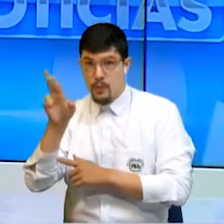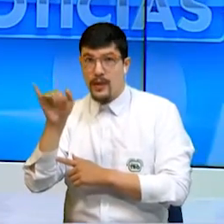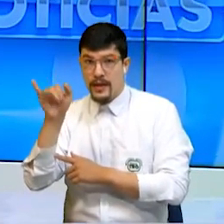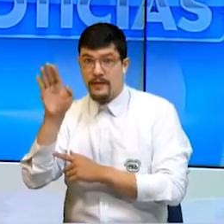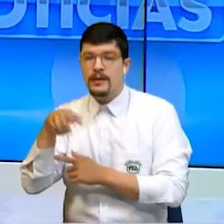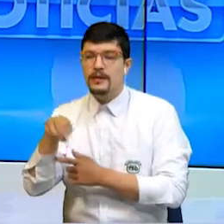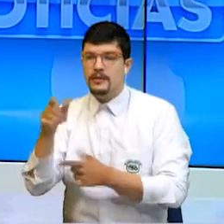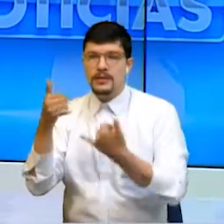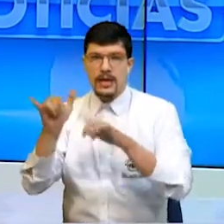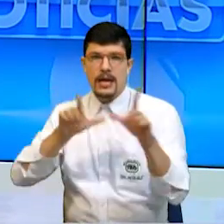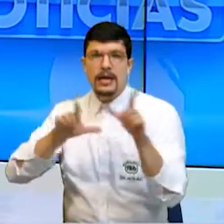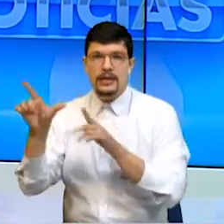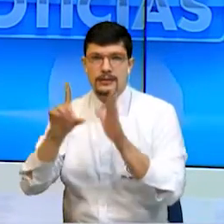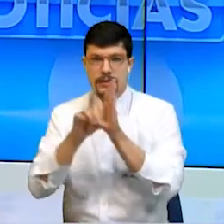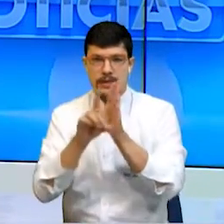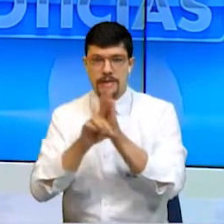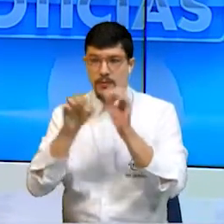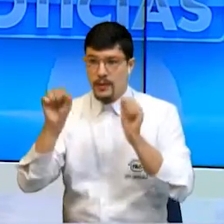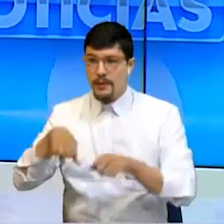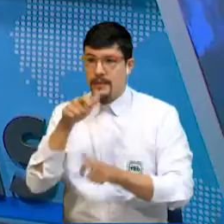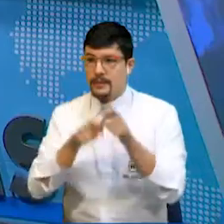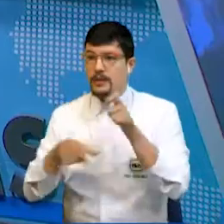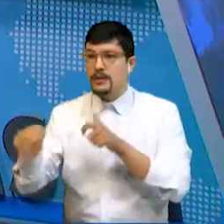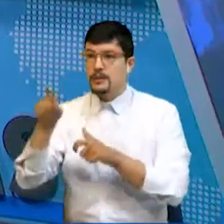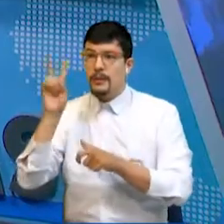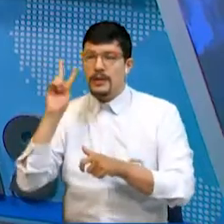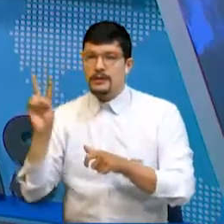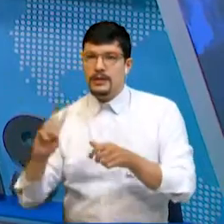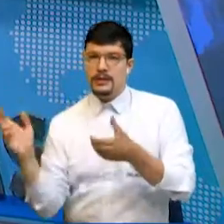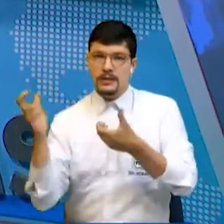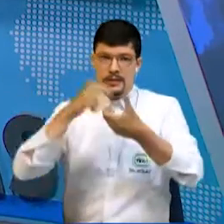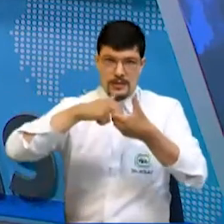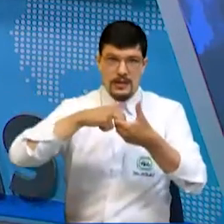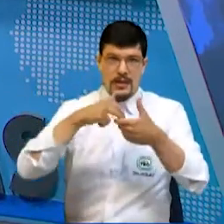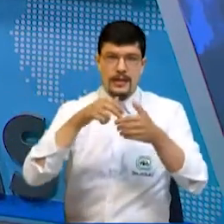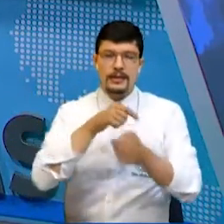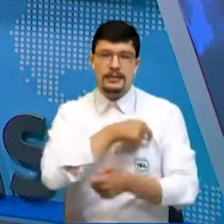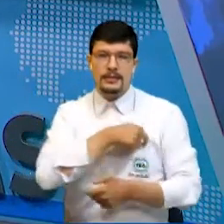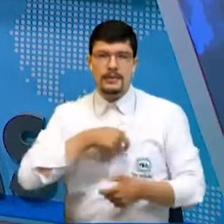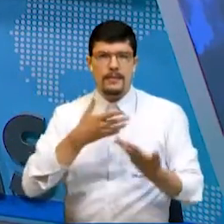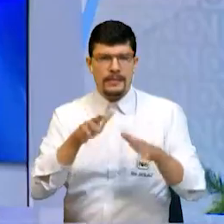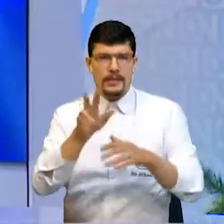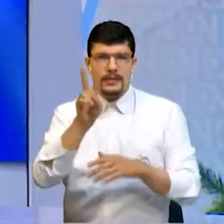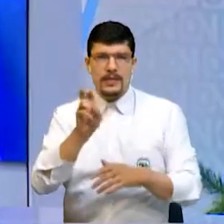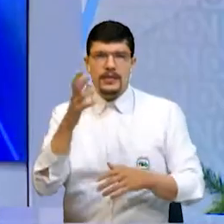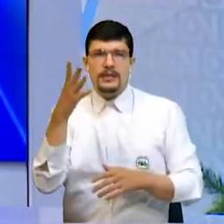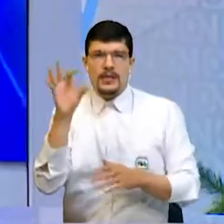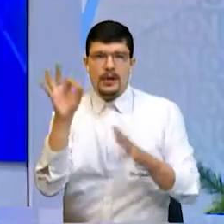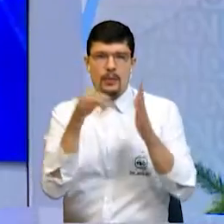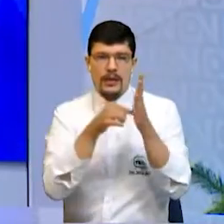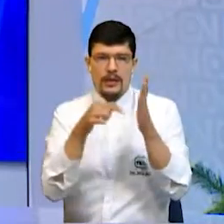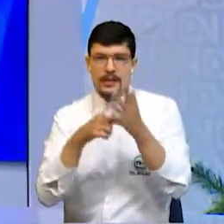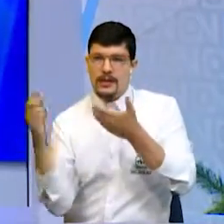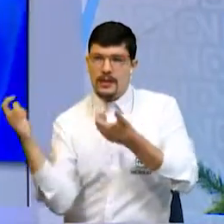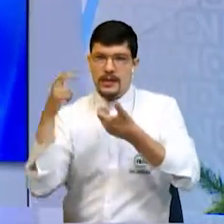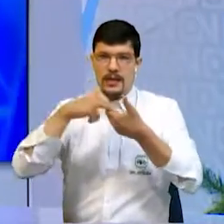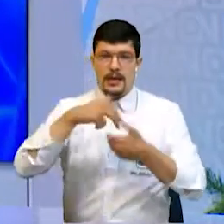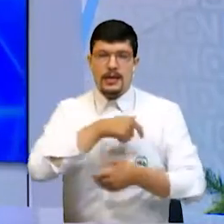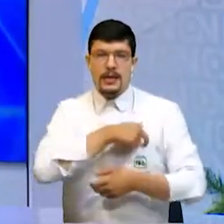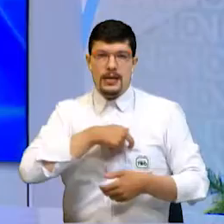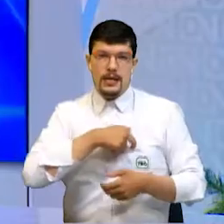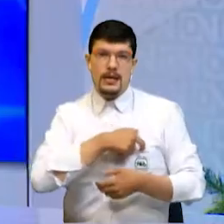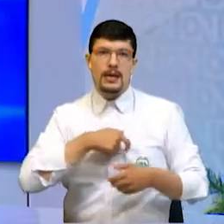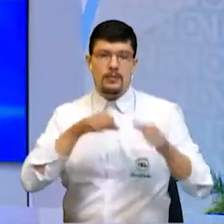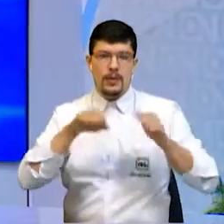venezolanos al sisbén en todo el país pues se habla de más de 750.000 que entrarían de manera progresiva al sistema para poder acceder